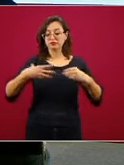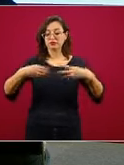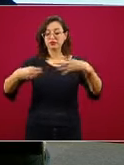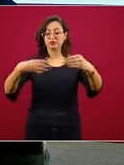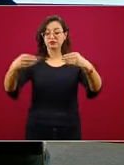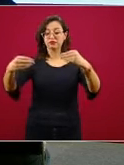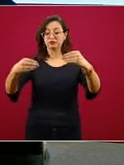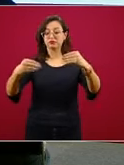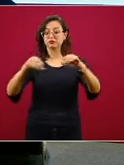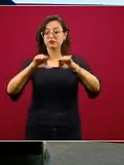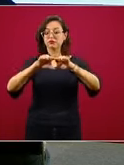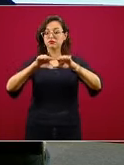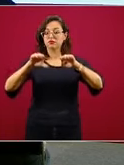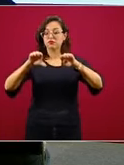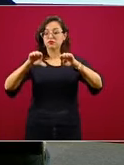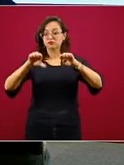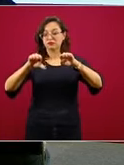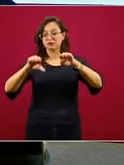empezó a descender,